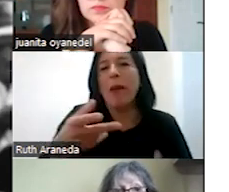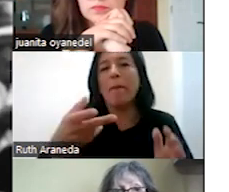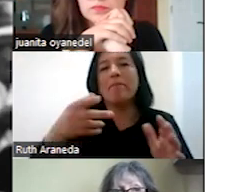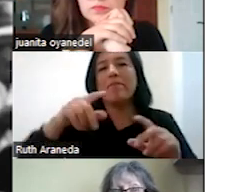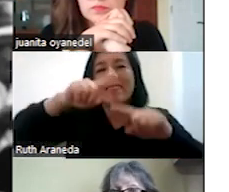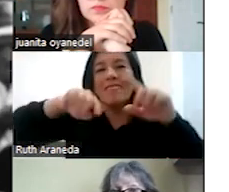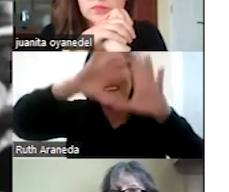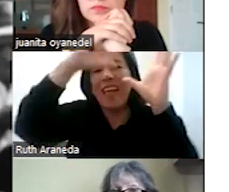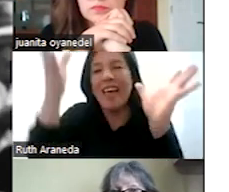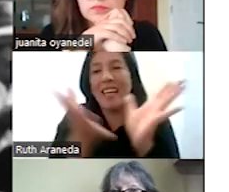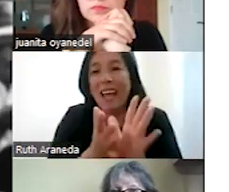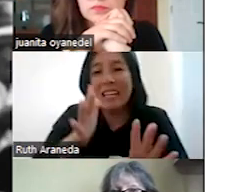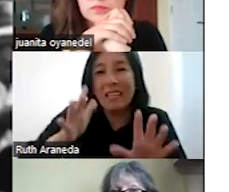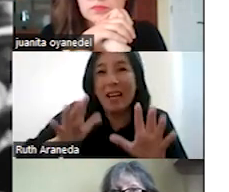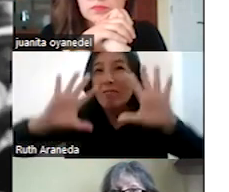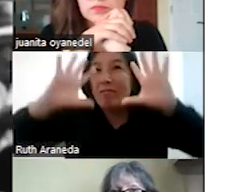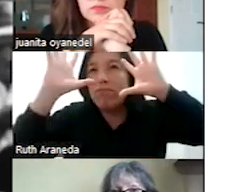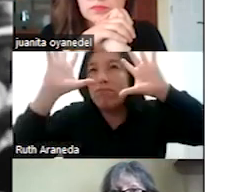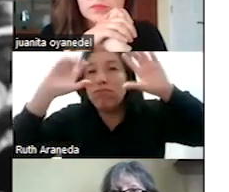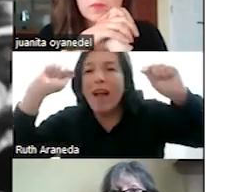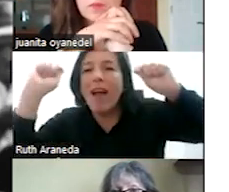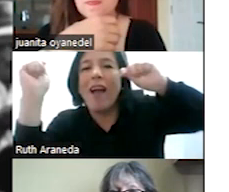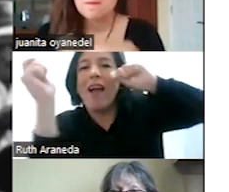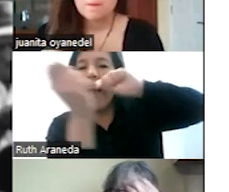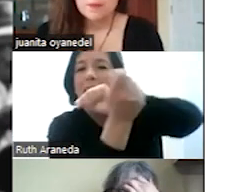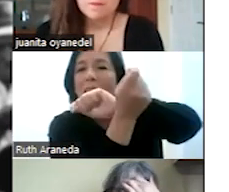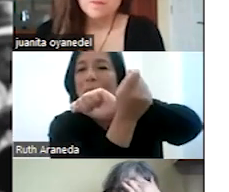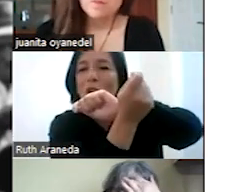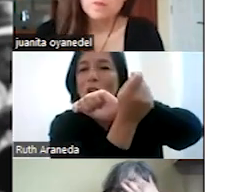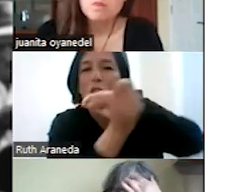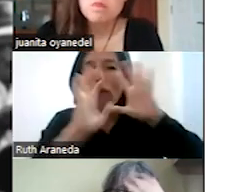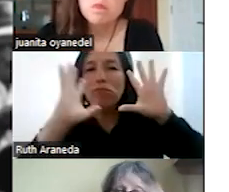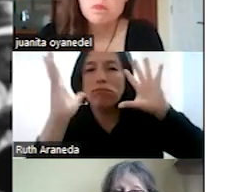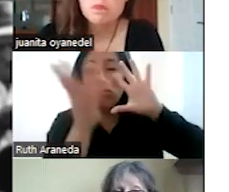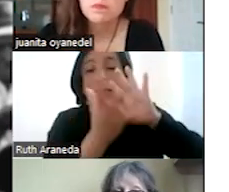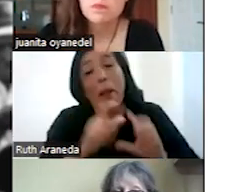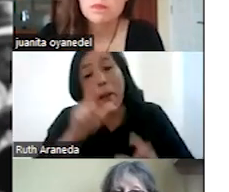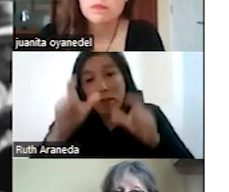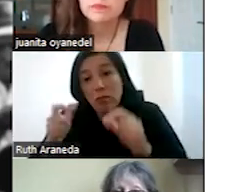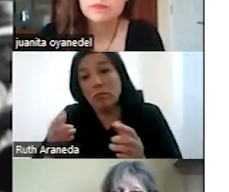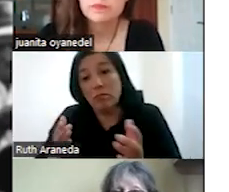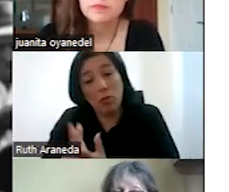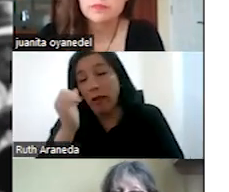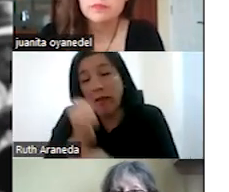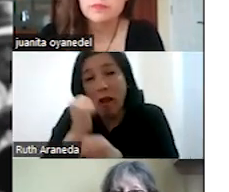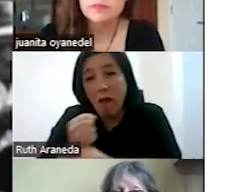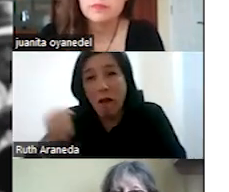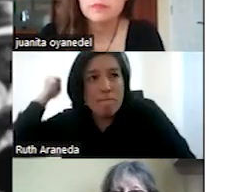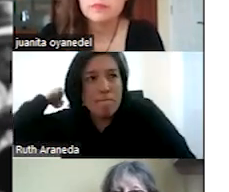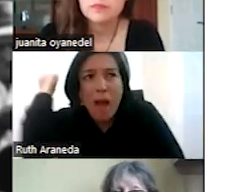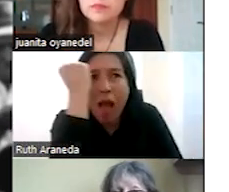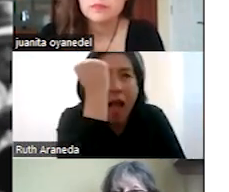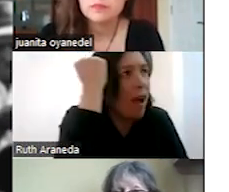catástrofe climática, un colapso planetario, viene este periodo largo en que siguen los mismos cazadores-recolectores, pero en este nuevo clima.